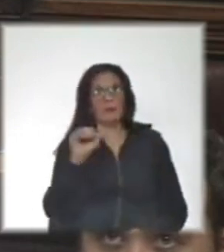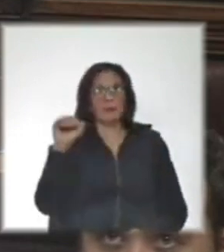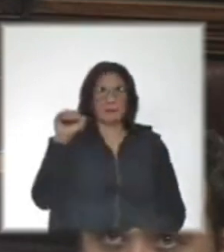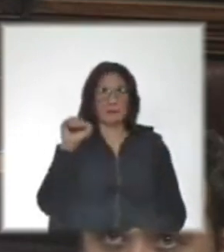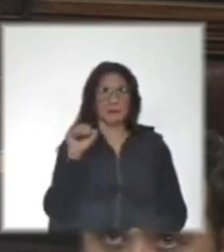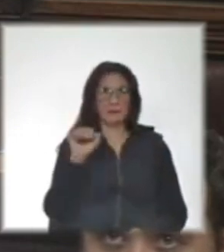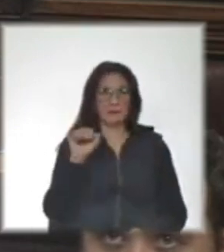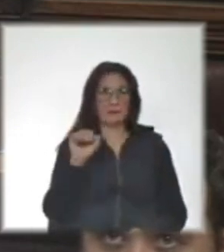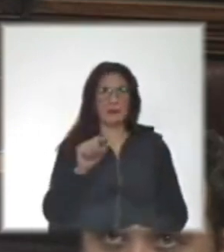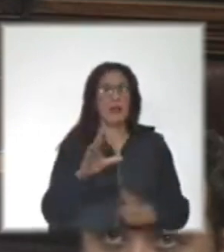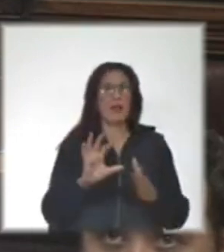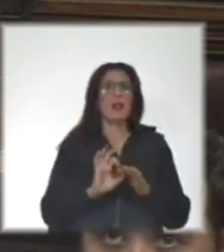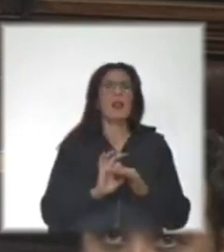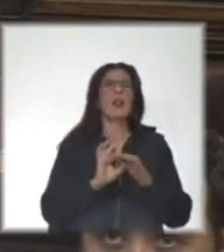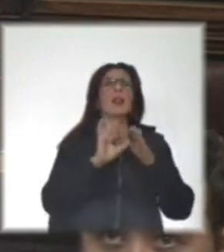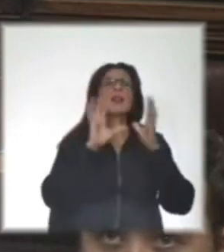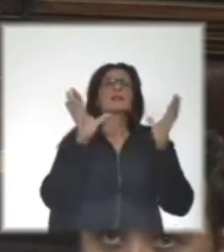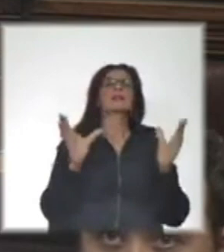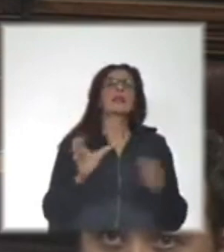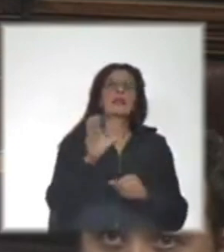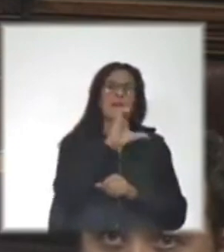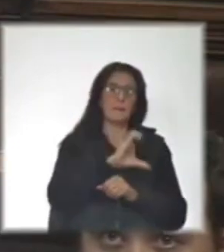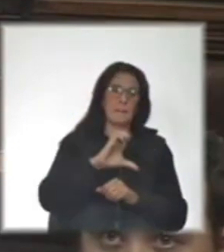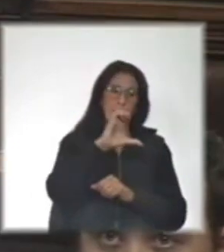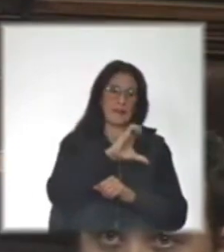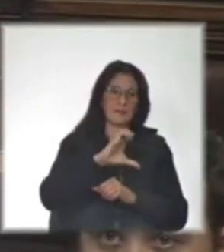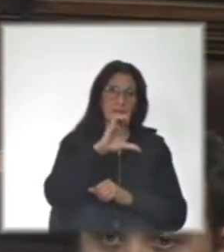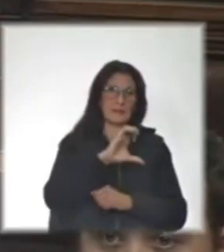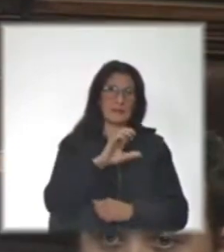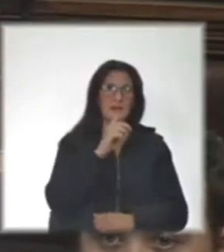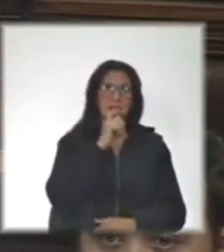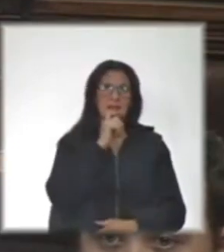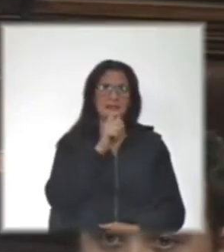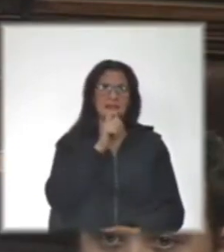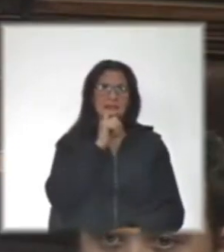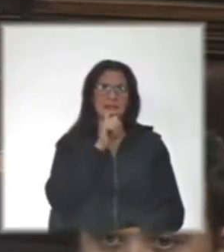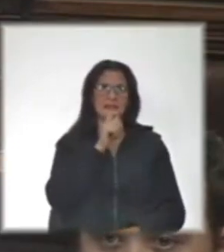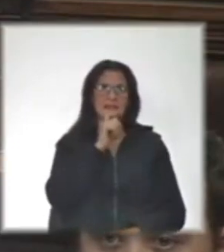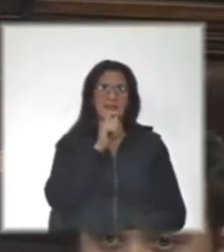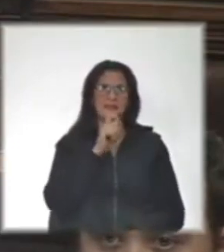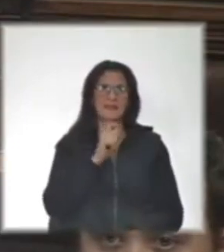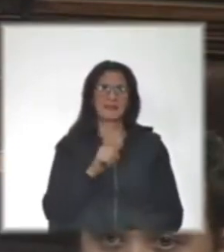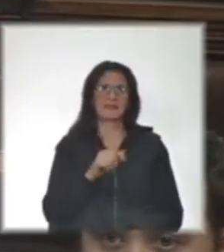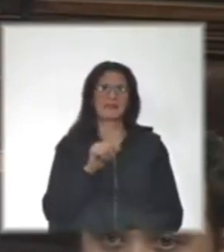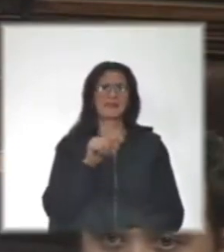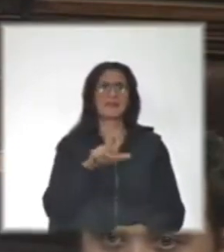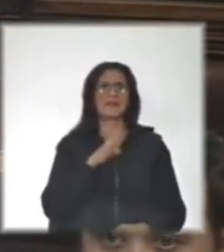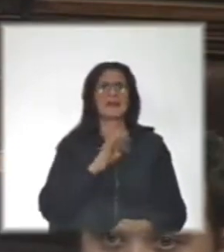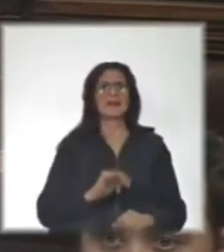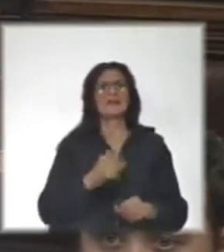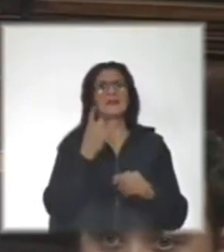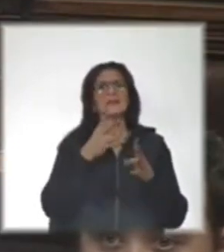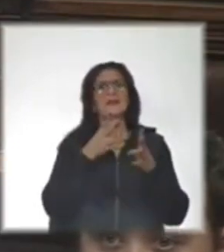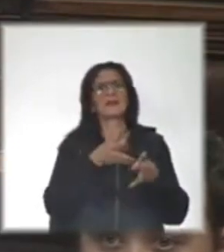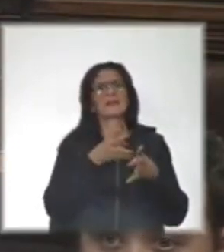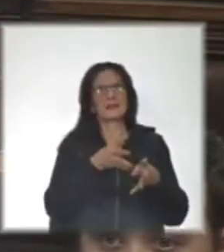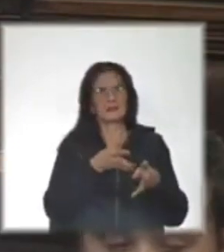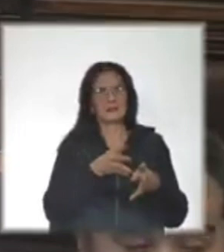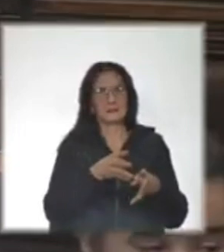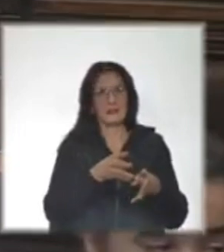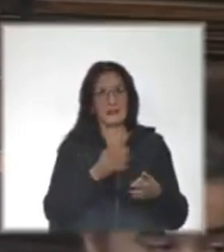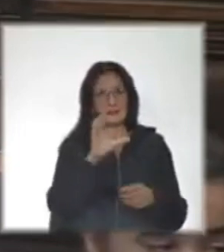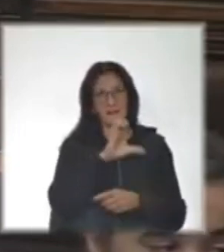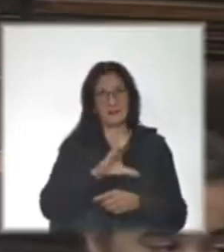acá, libertad de empresa periodística tal vez no haya, porque hay una guerra de empresarios. Y